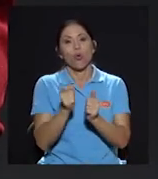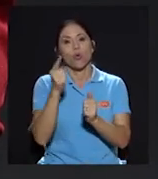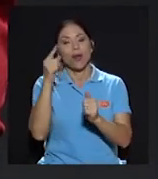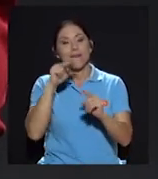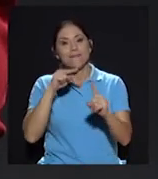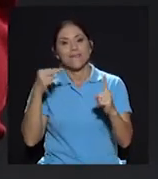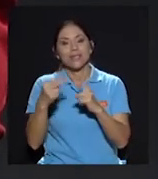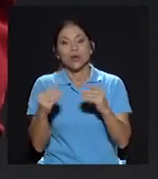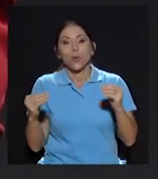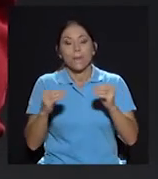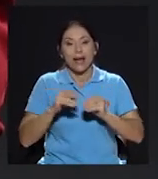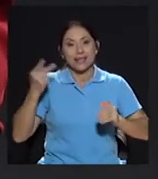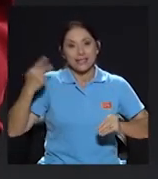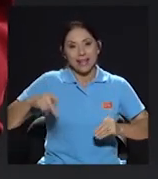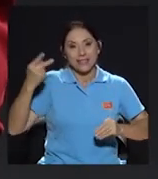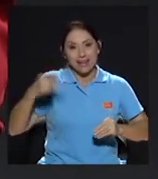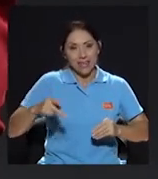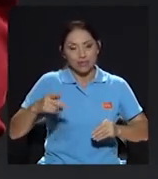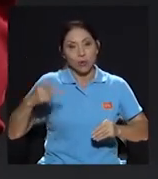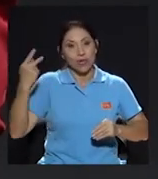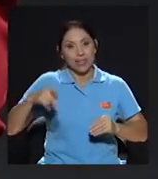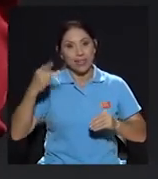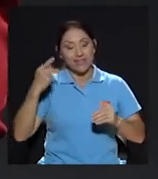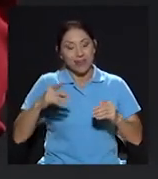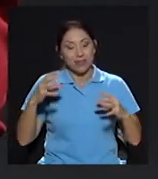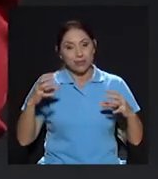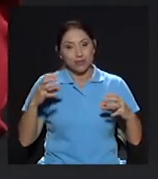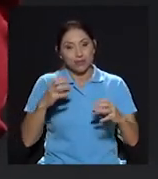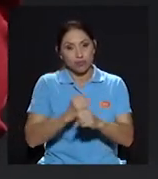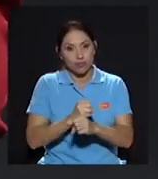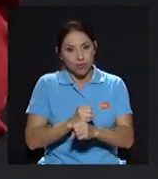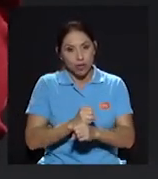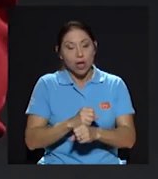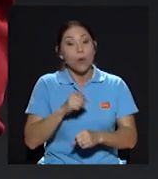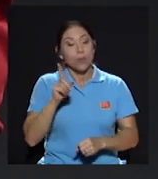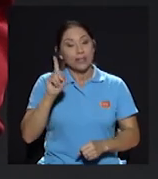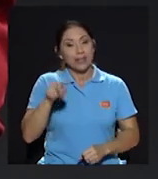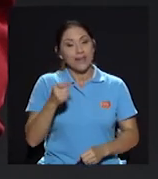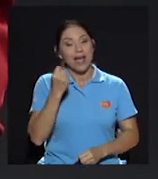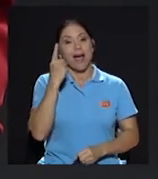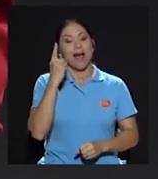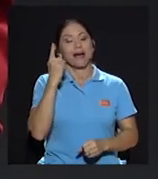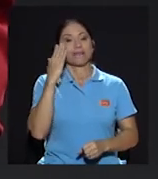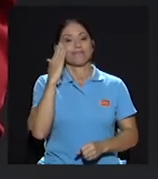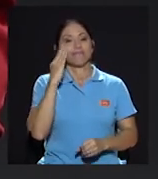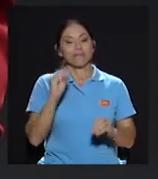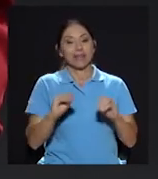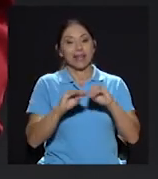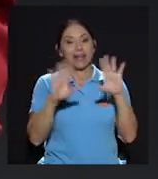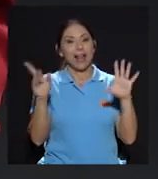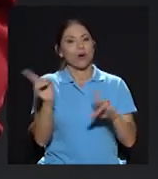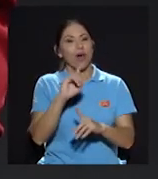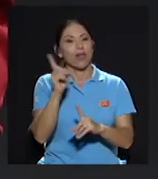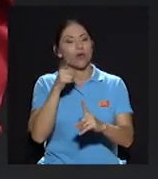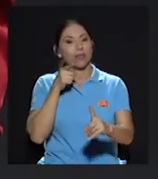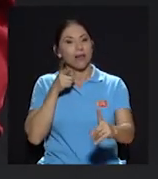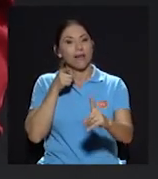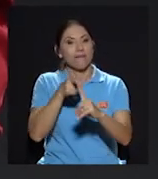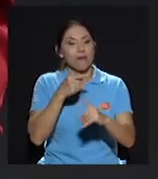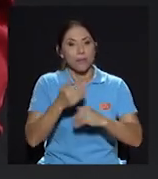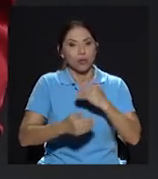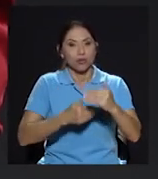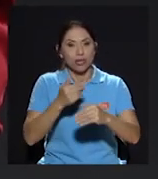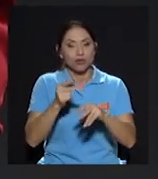riesgo y de riesgo sistémico pues hace hay tener claro hacia dónde vamos a enfocar los procesos de